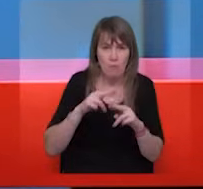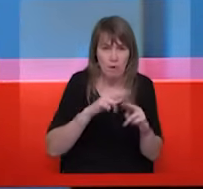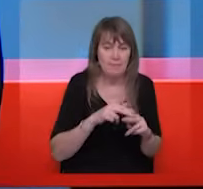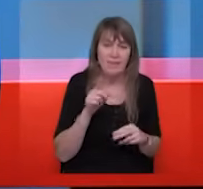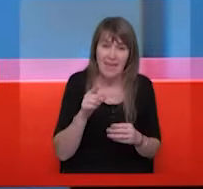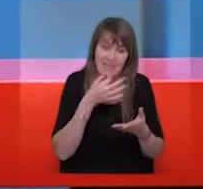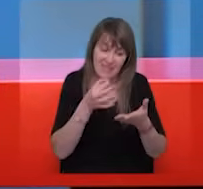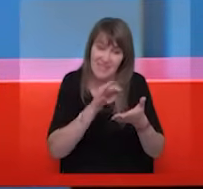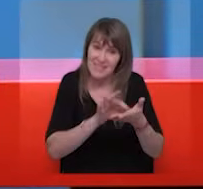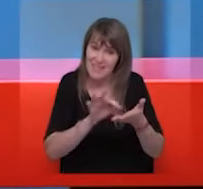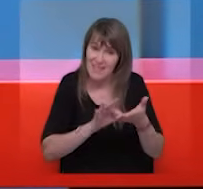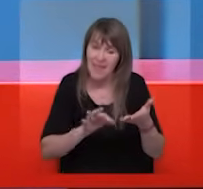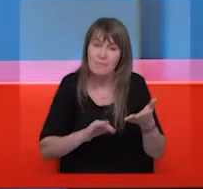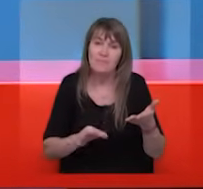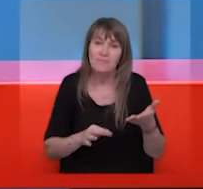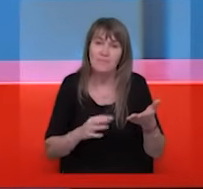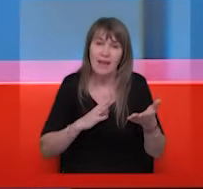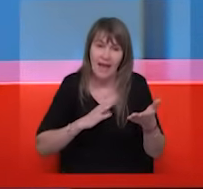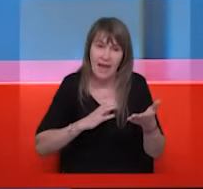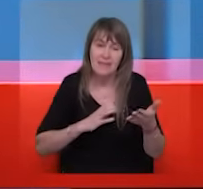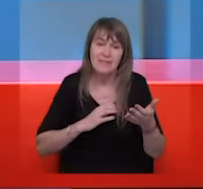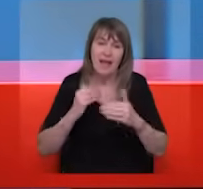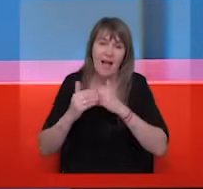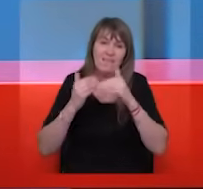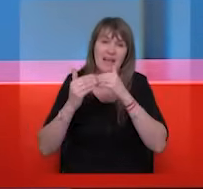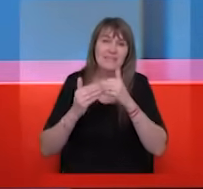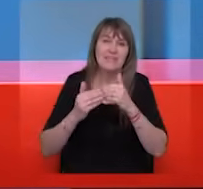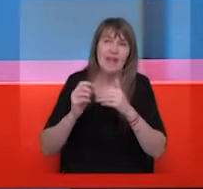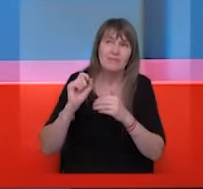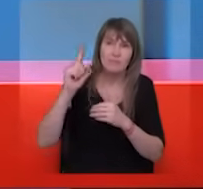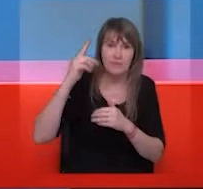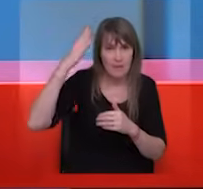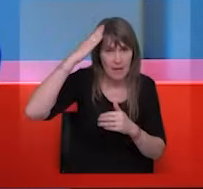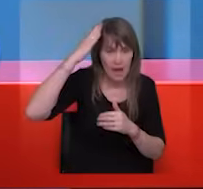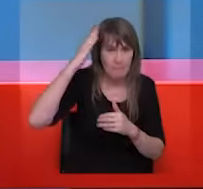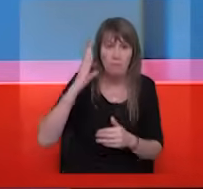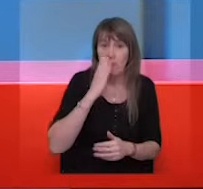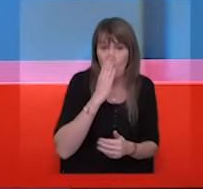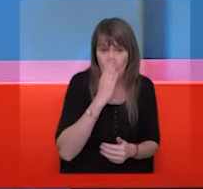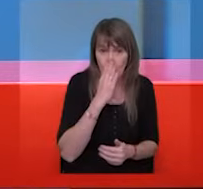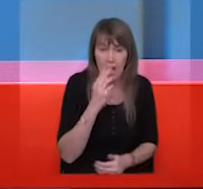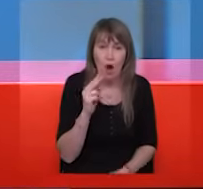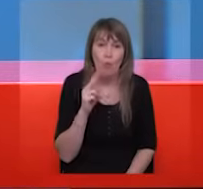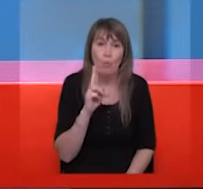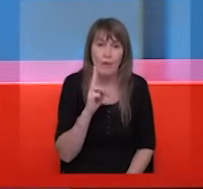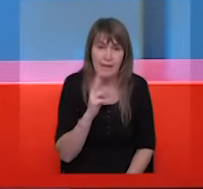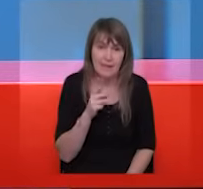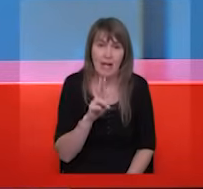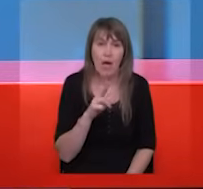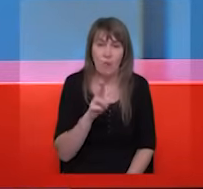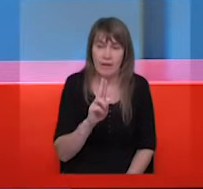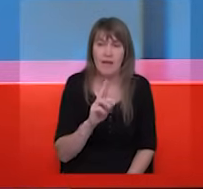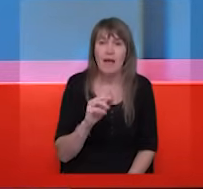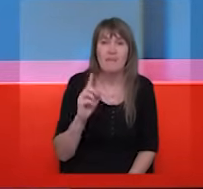descrito no cómo cómo avanza el proceso de Trump eso pasó en Polonia pasó en Hungría eh pasó en el Brasil